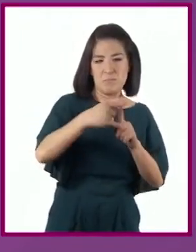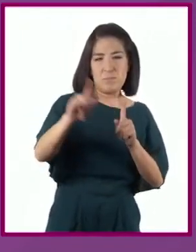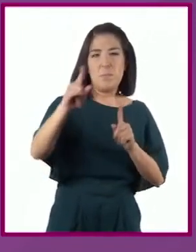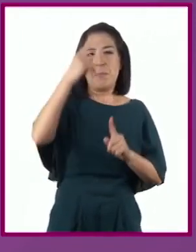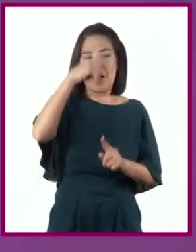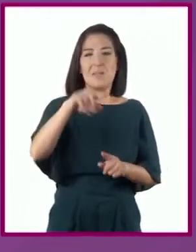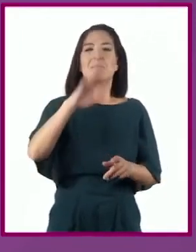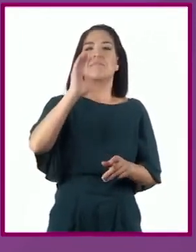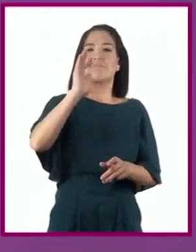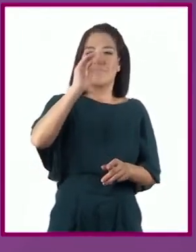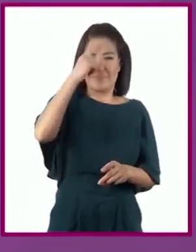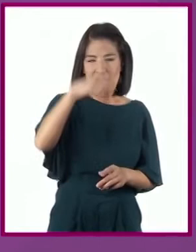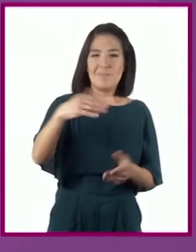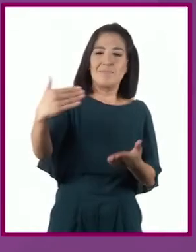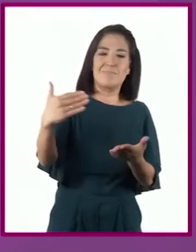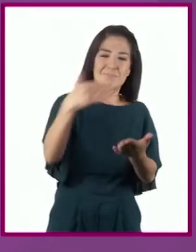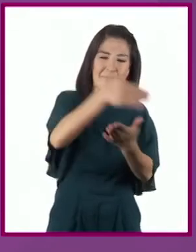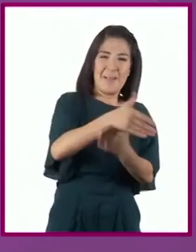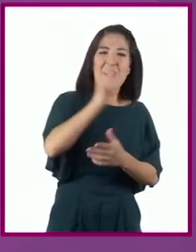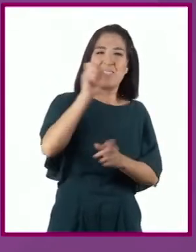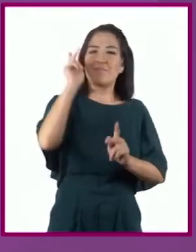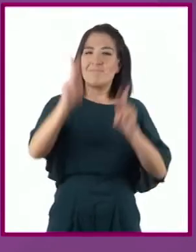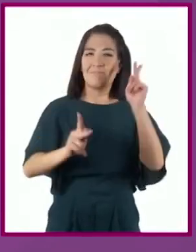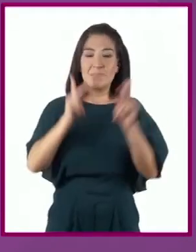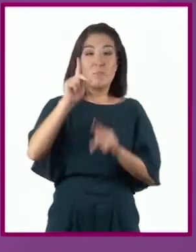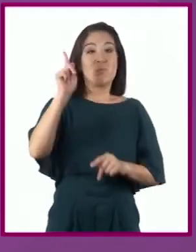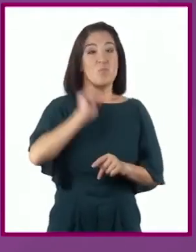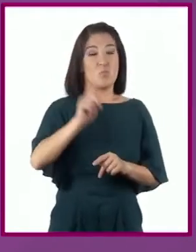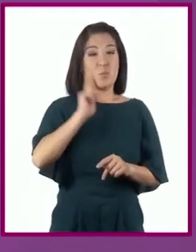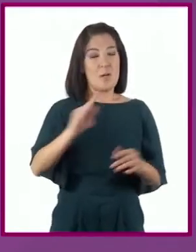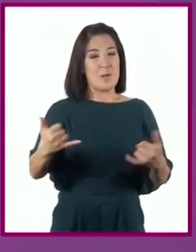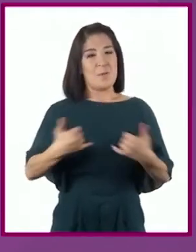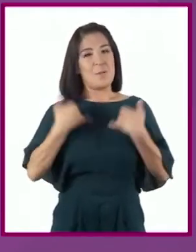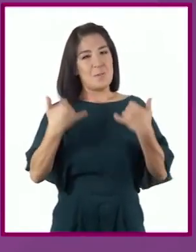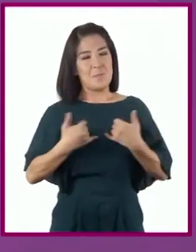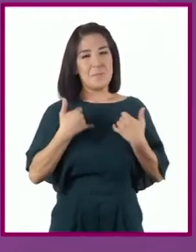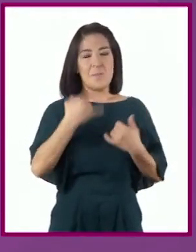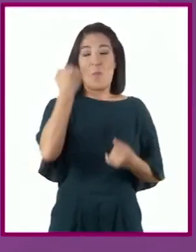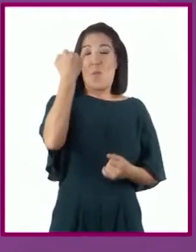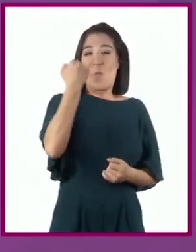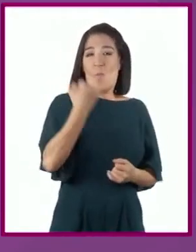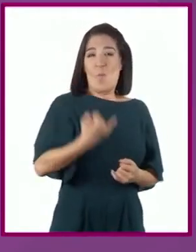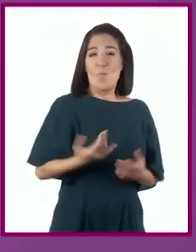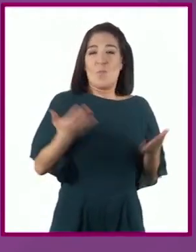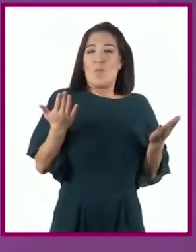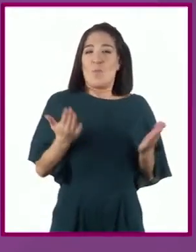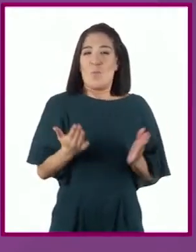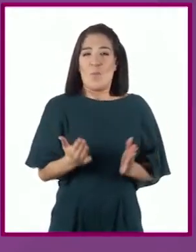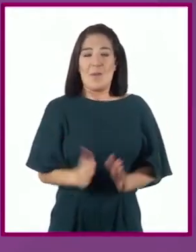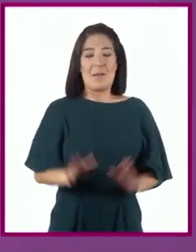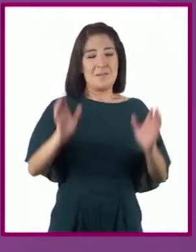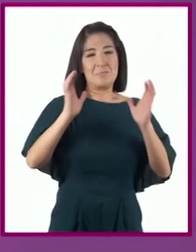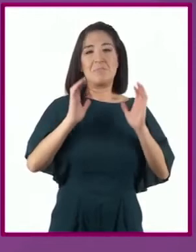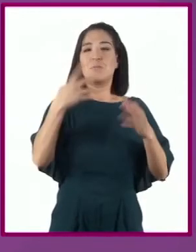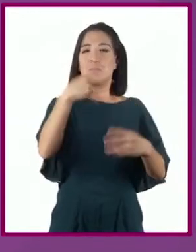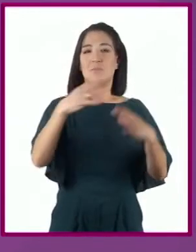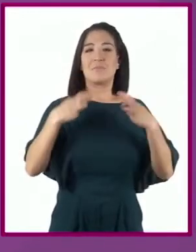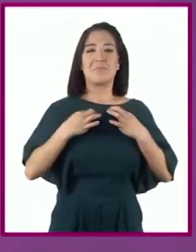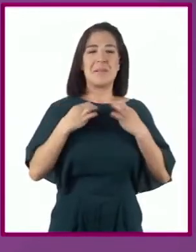dejar pasar a la visita. Era una mujer joven, esbelta, vestida con elegante